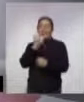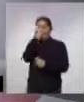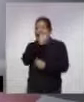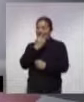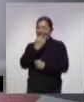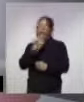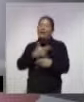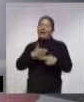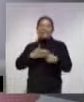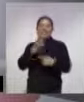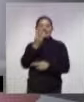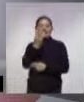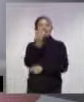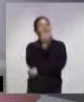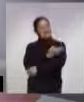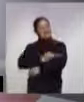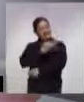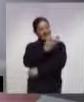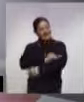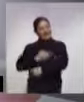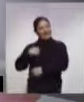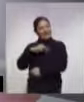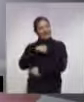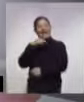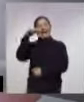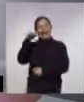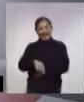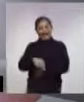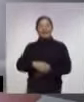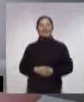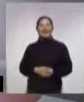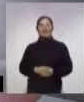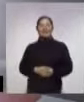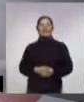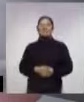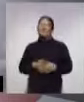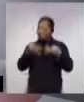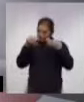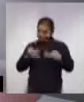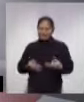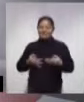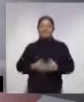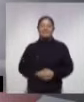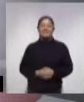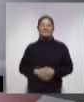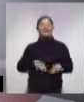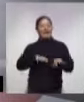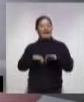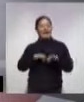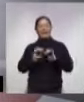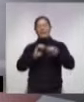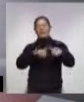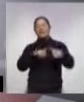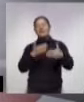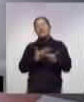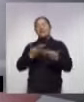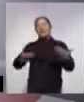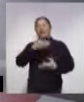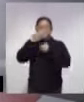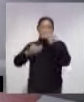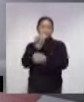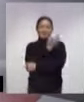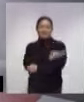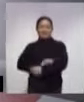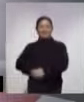y estará hasta las 3 de la tarde con nosotros aquí, bien, bien puesta en la segunda emisión de